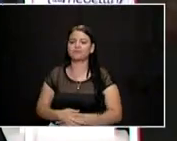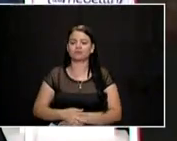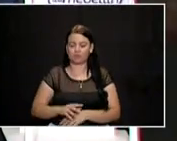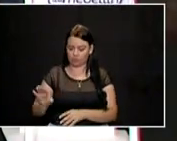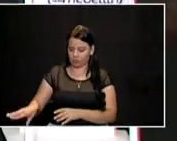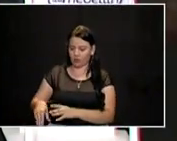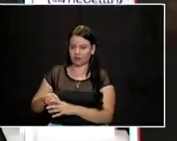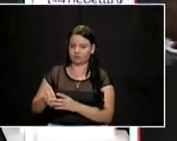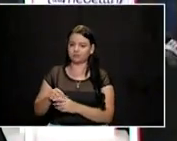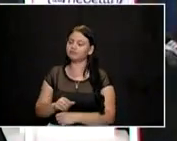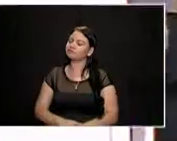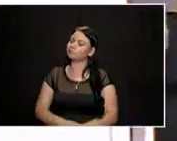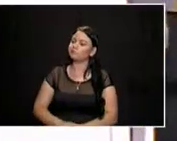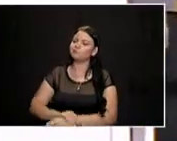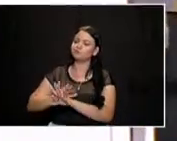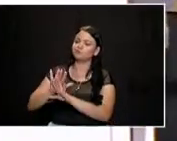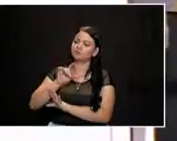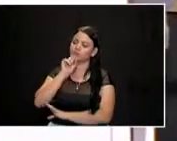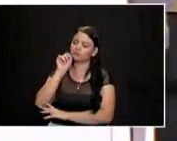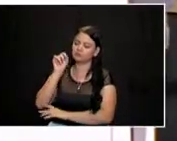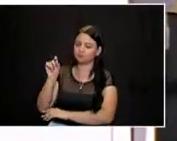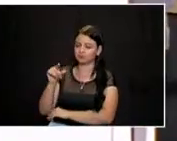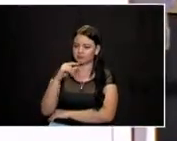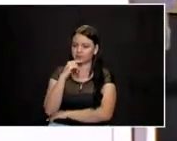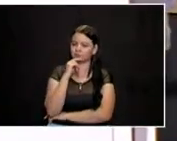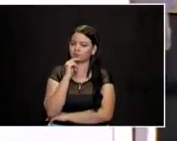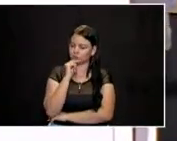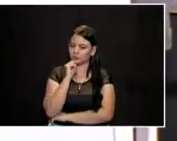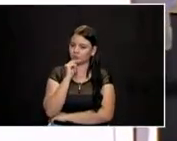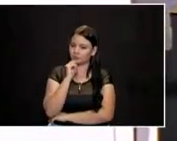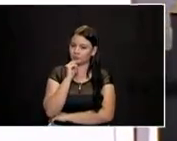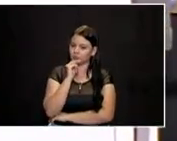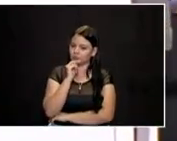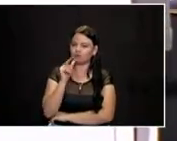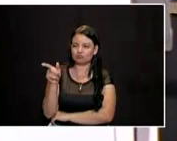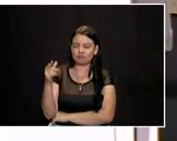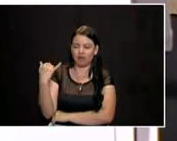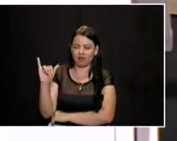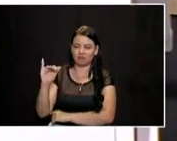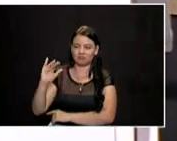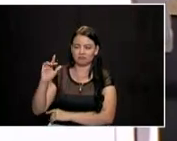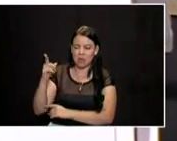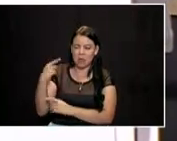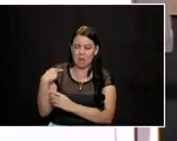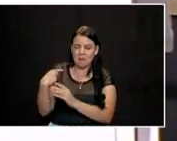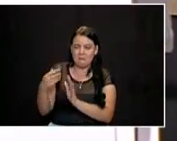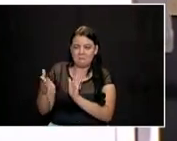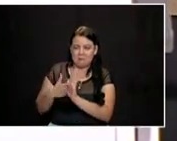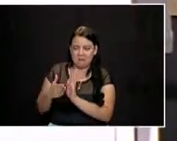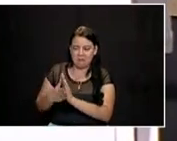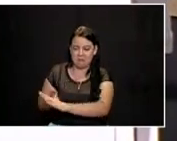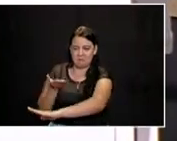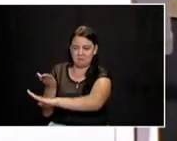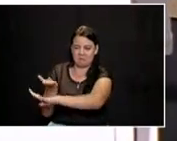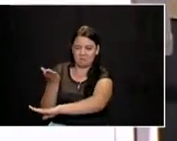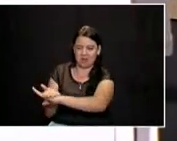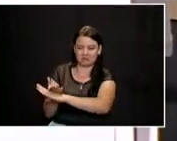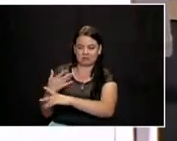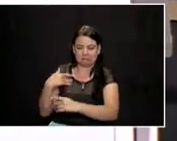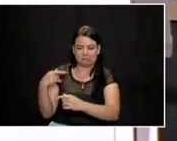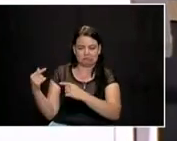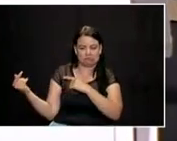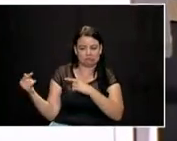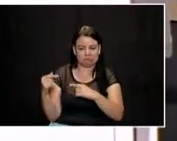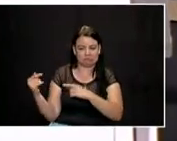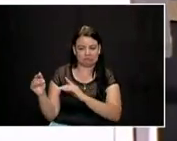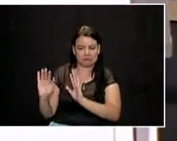bien. Daniel, hay un par de propuestas que me parecen polémicas que has planteado y quisiera que las